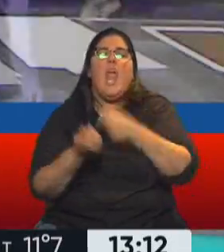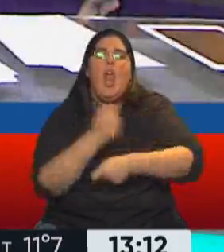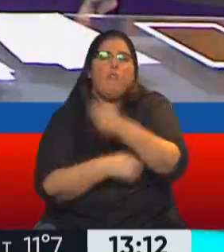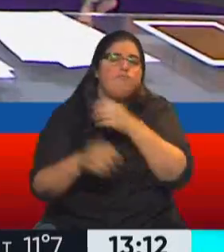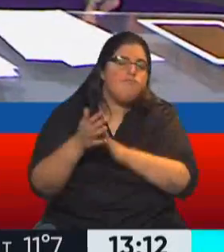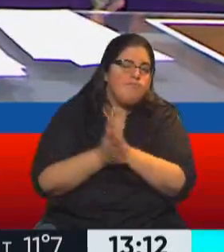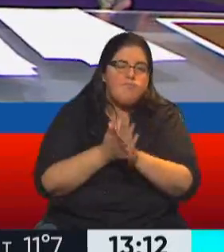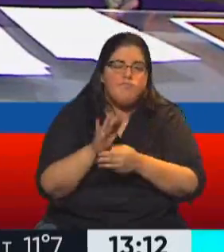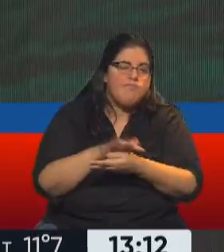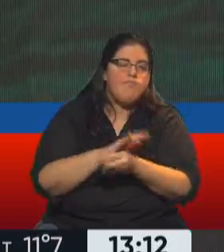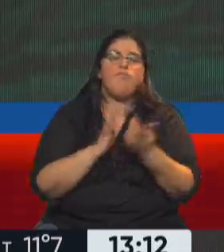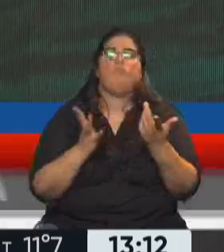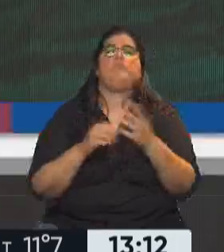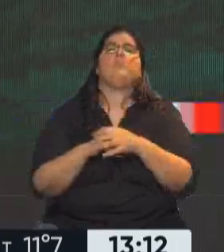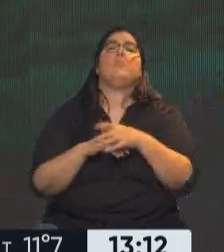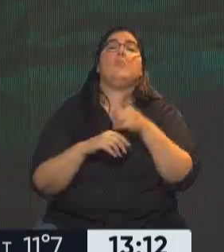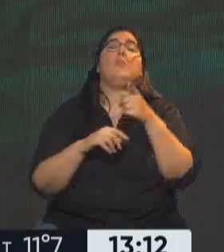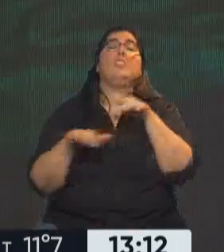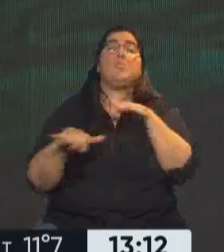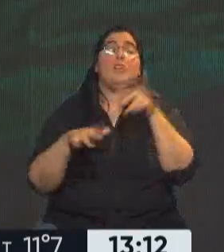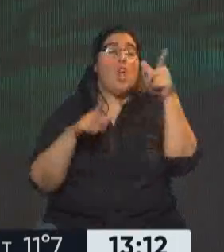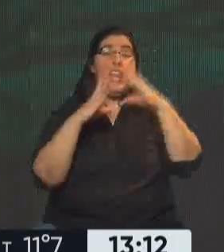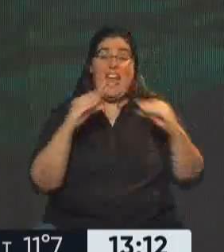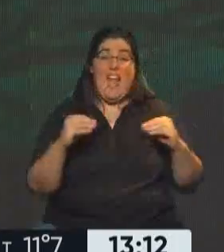y cuando hablamos de lo que está pasando en Nicaragua, también hay